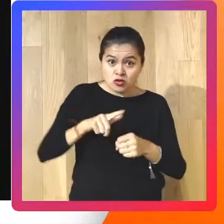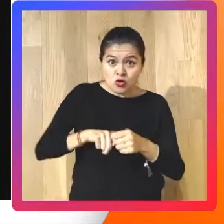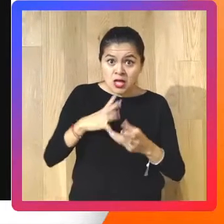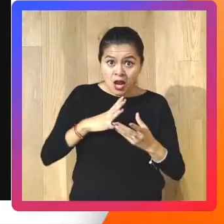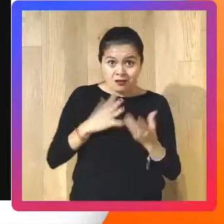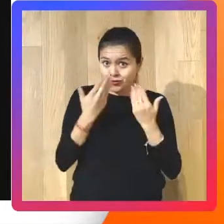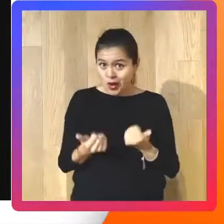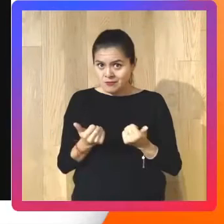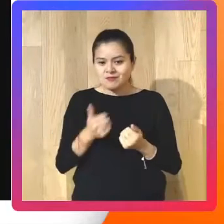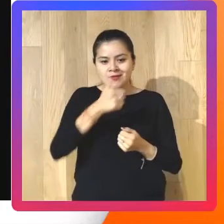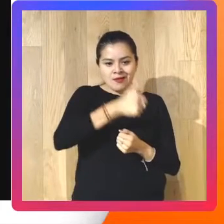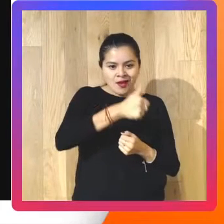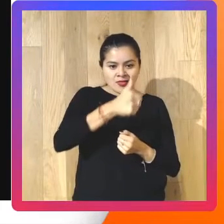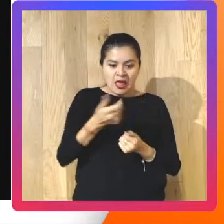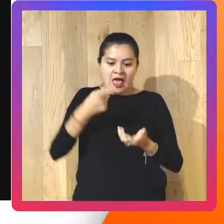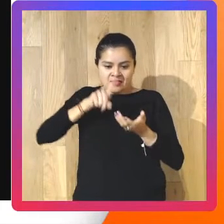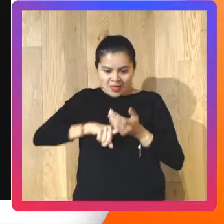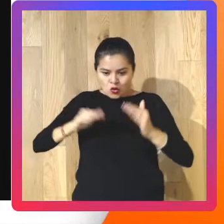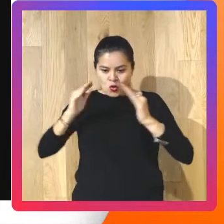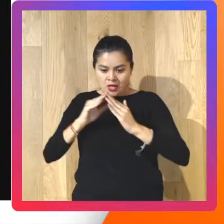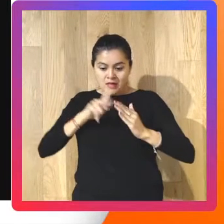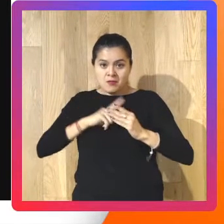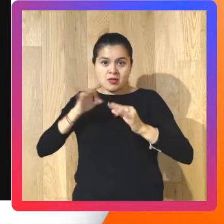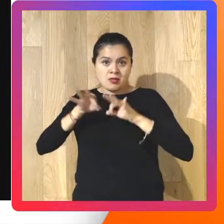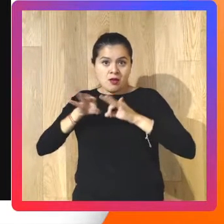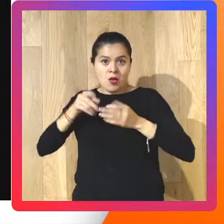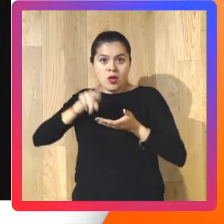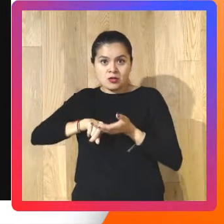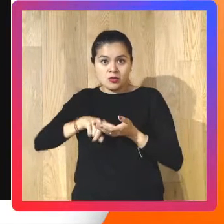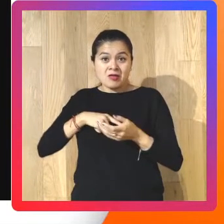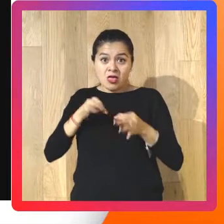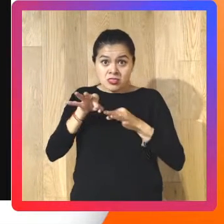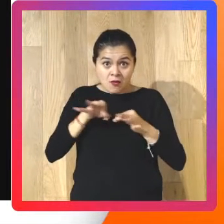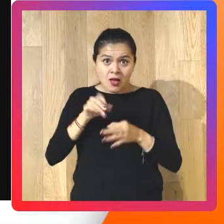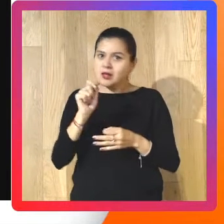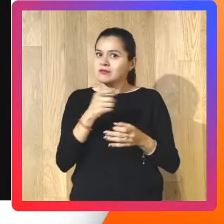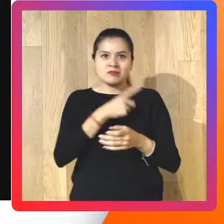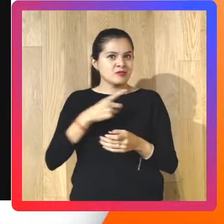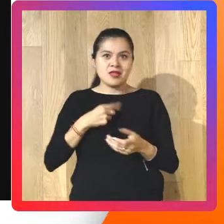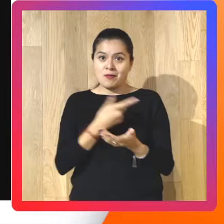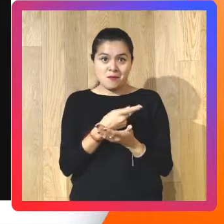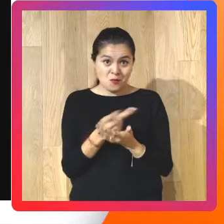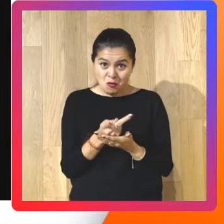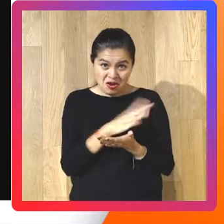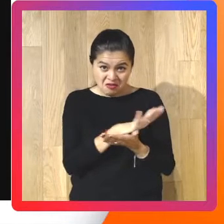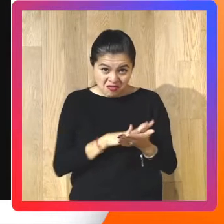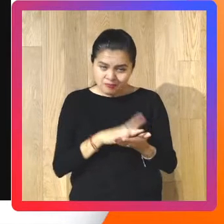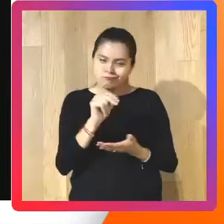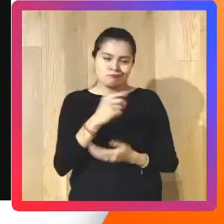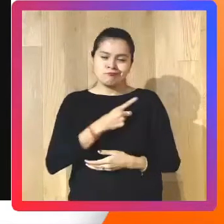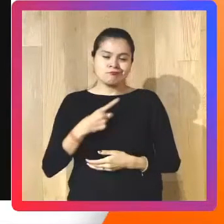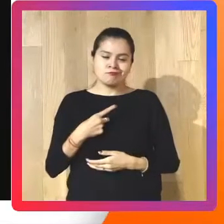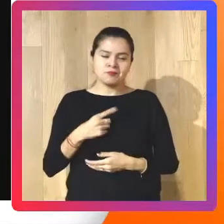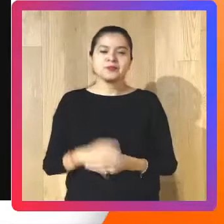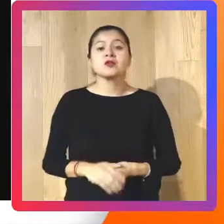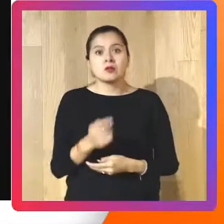empiece por casa, por la nómina, por quienes trabajan. Quien trabaja no debe ser pobre y eso puede ser el corazón o uno,